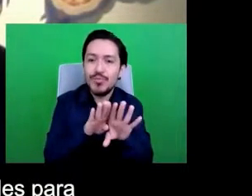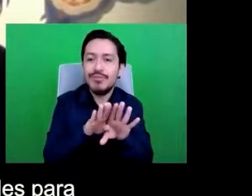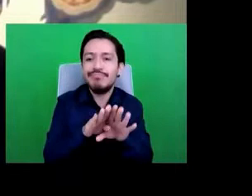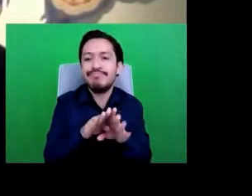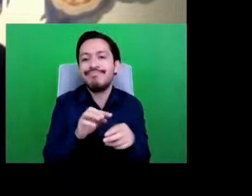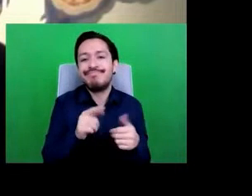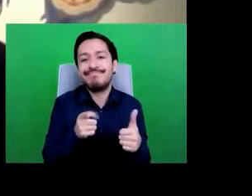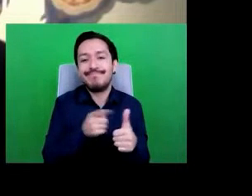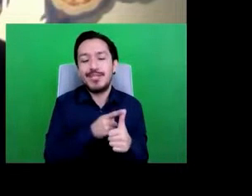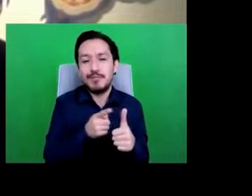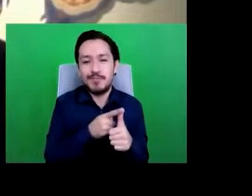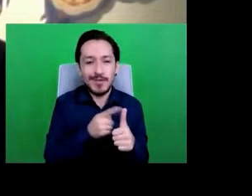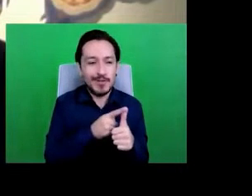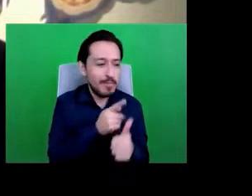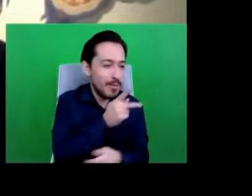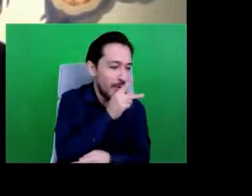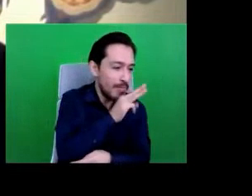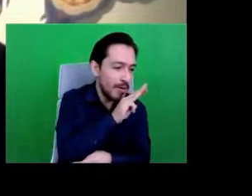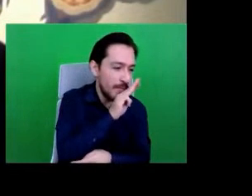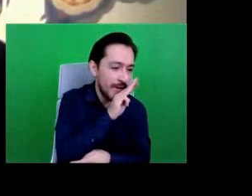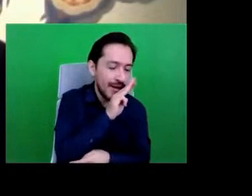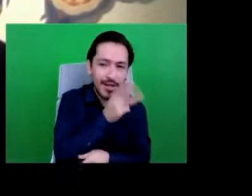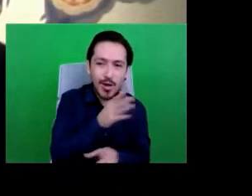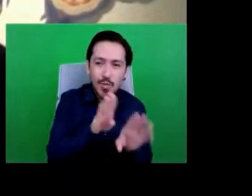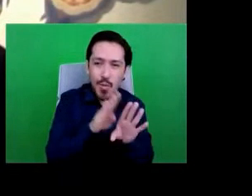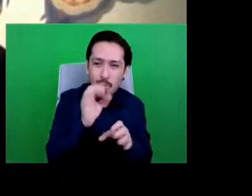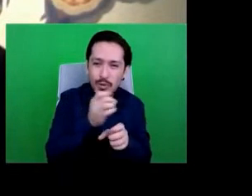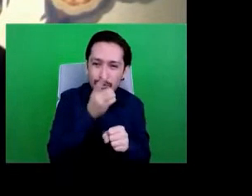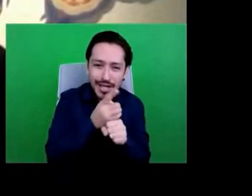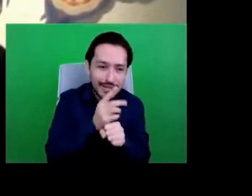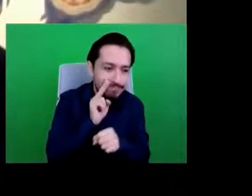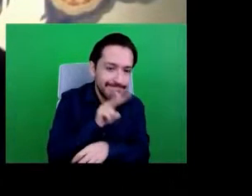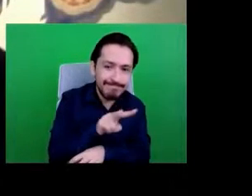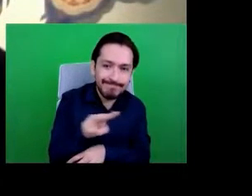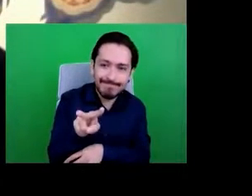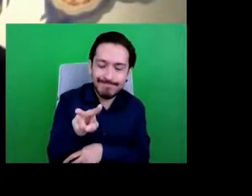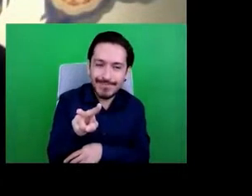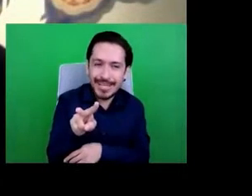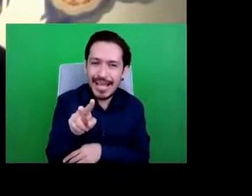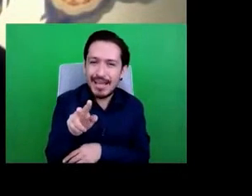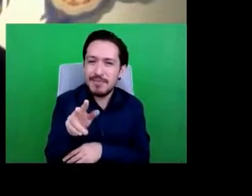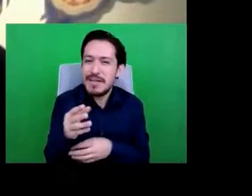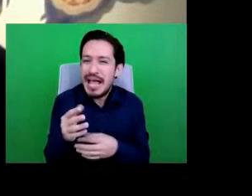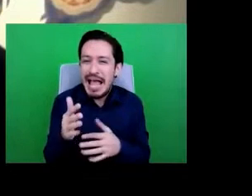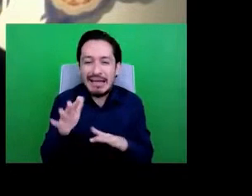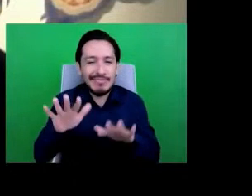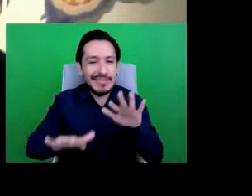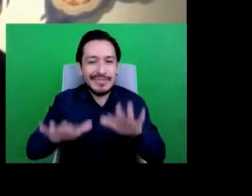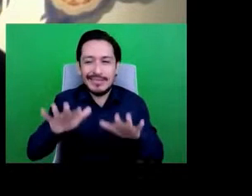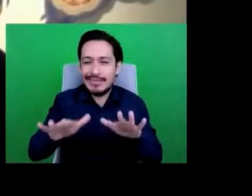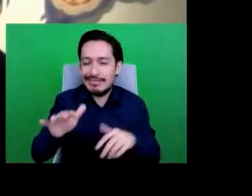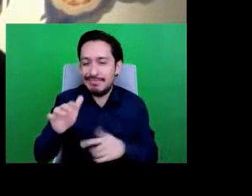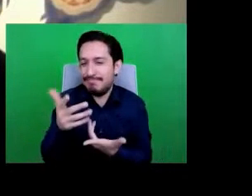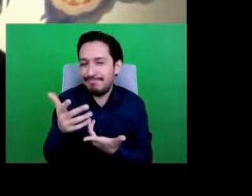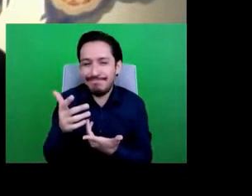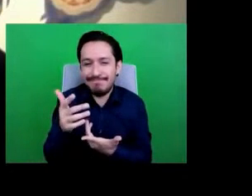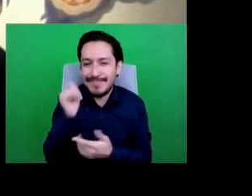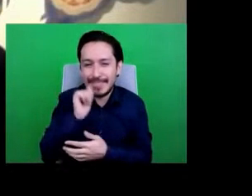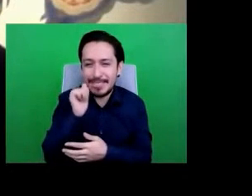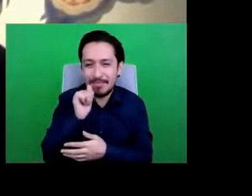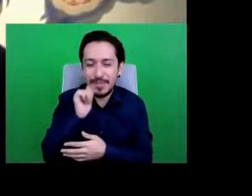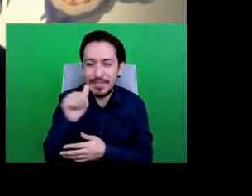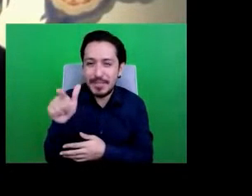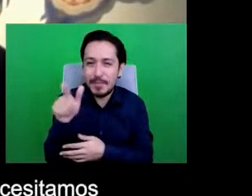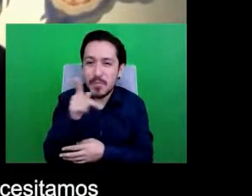para sus hijos e hijas. Muchas veces los padres quieren que sus hijos busquen carreras que ellos mismos ven